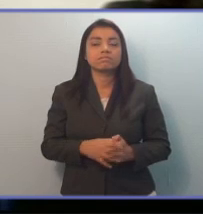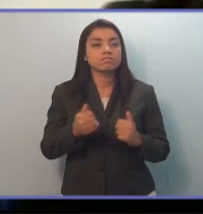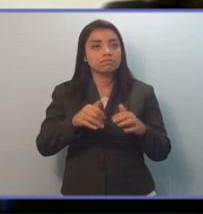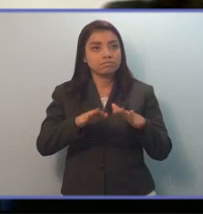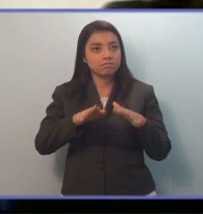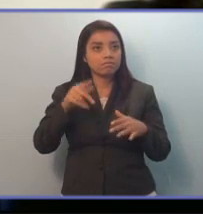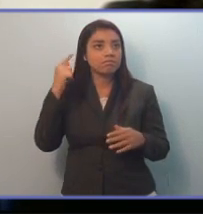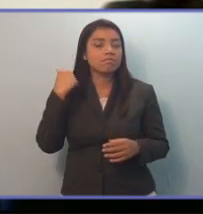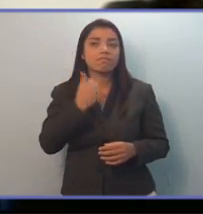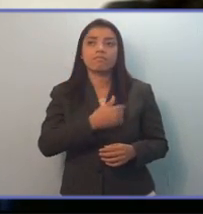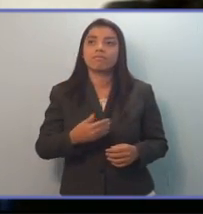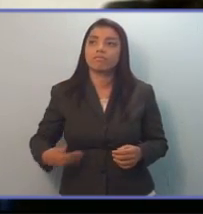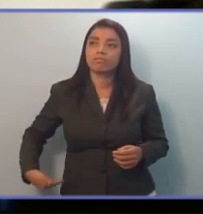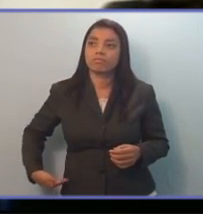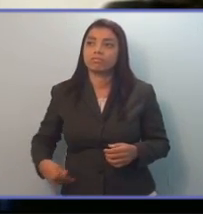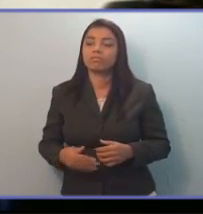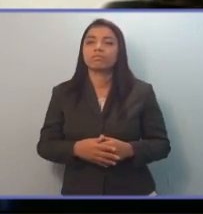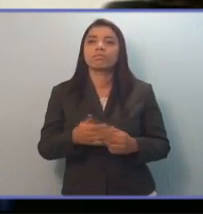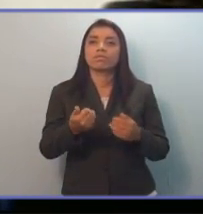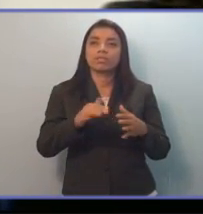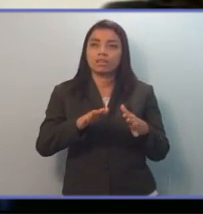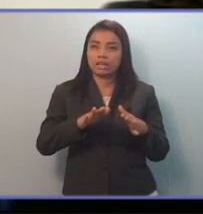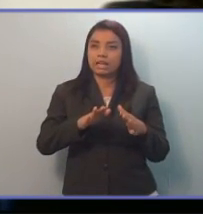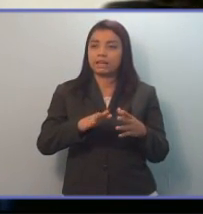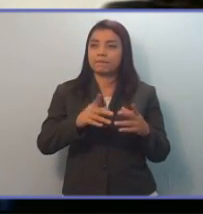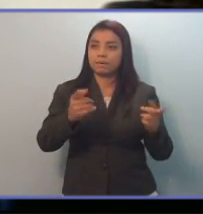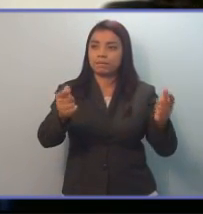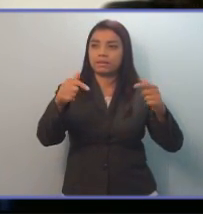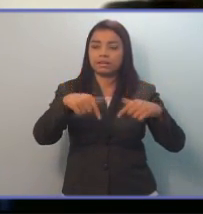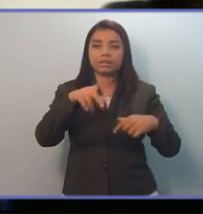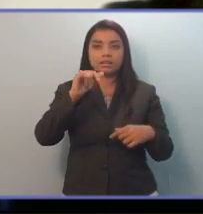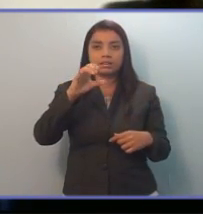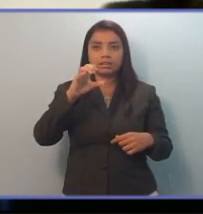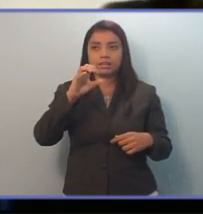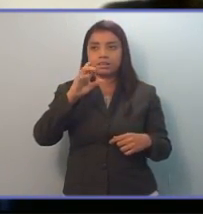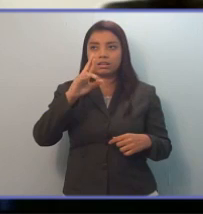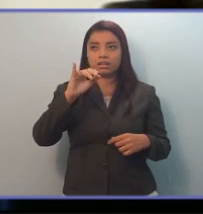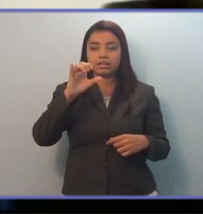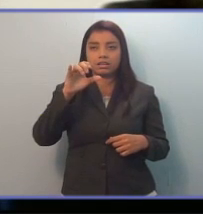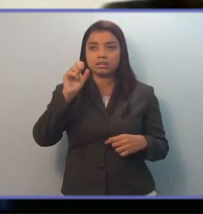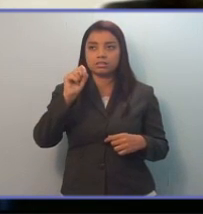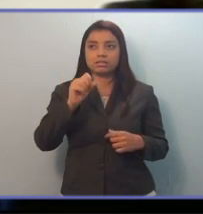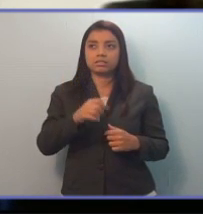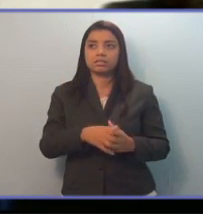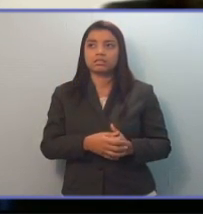Gracias, presidente. Gracias por venir, licenciado Reyes.